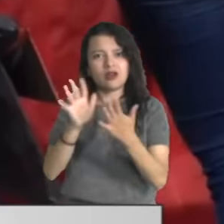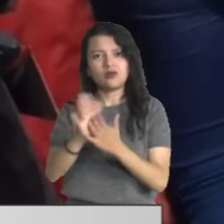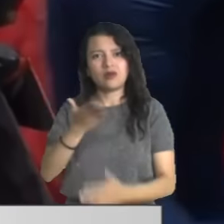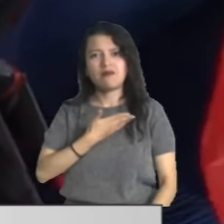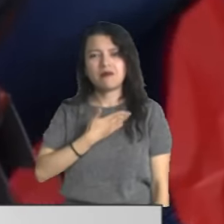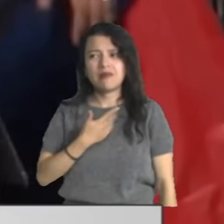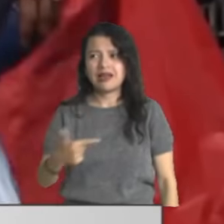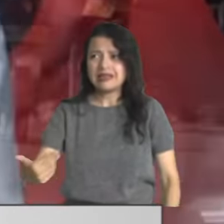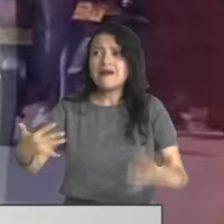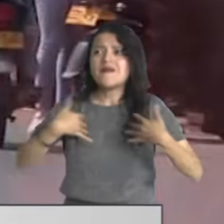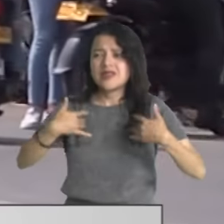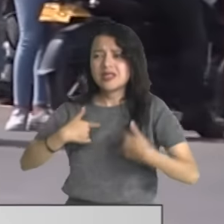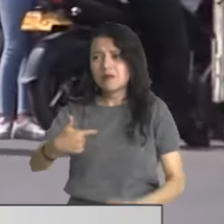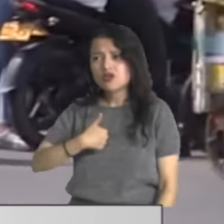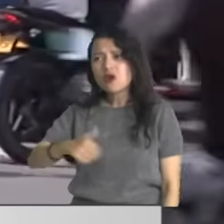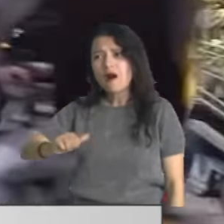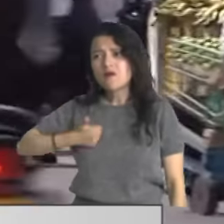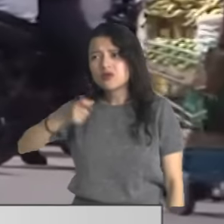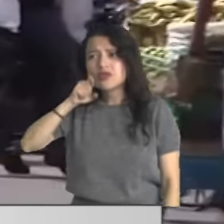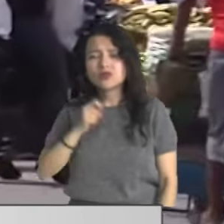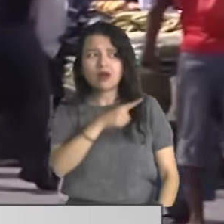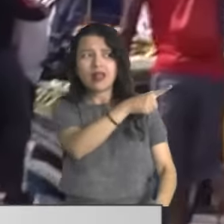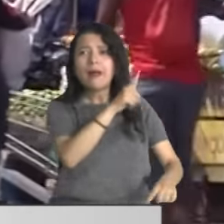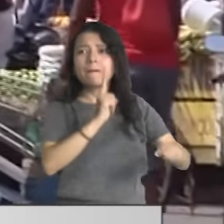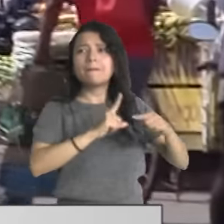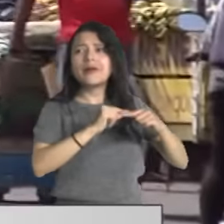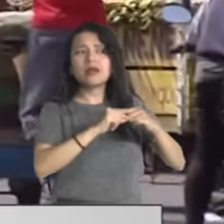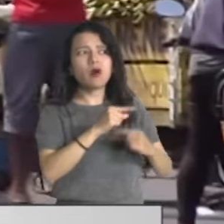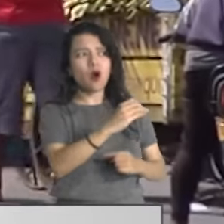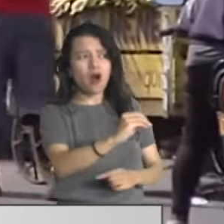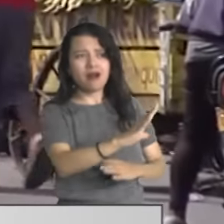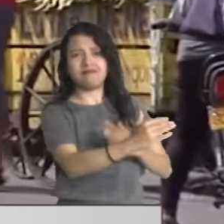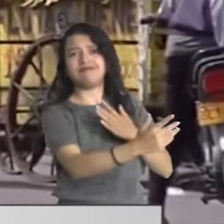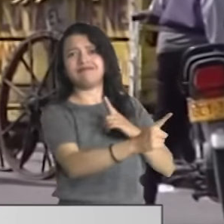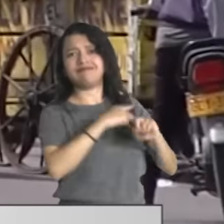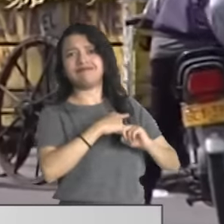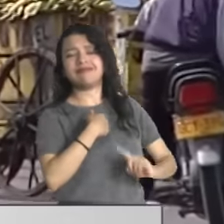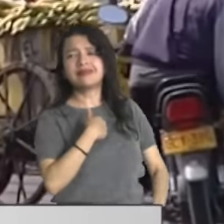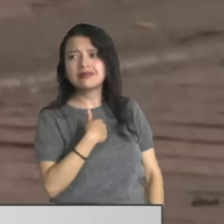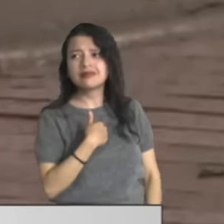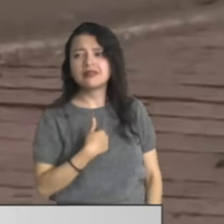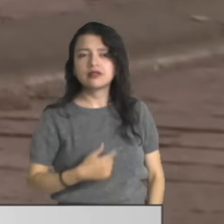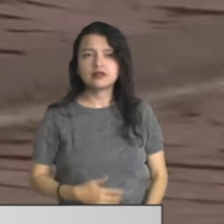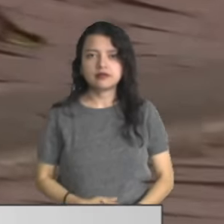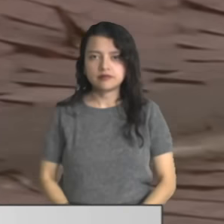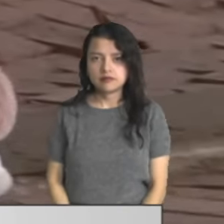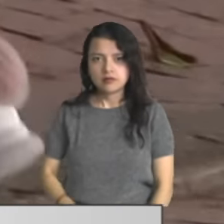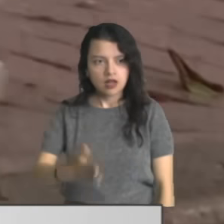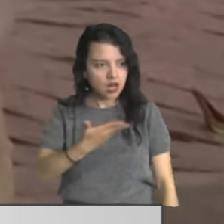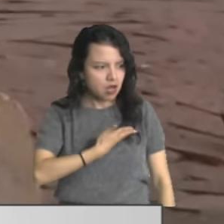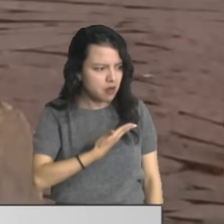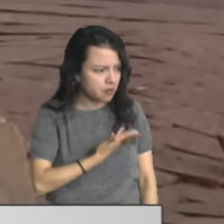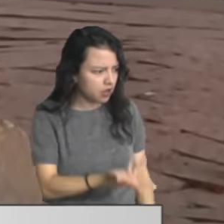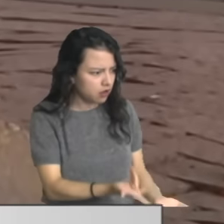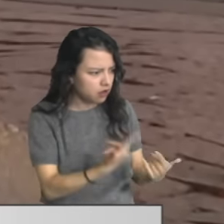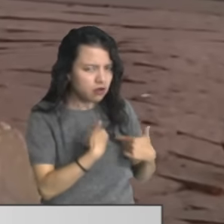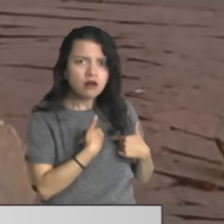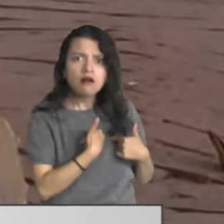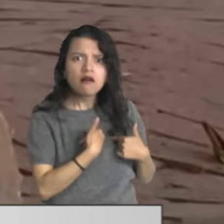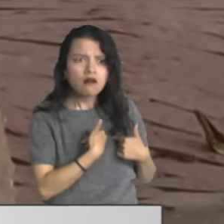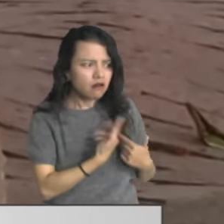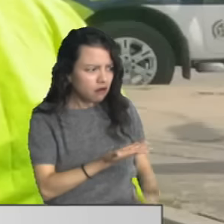sido víctima de abuso sexual por parte de su primo. Tras recibir la denuncia por parte de la madre de la víctima, nuestra policía